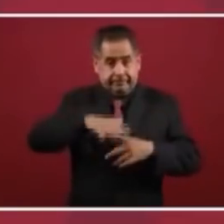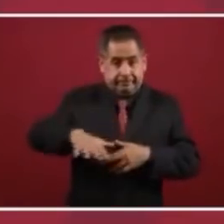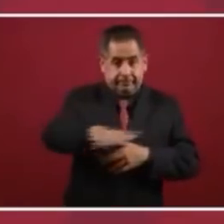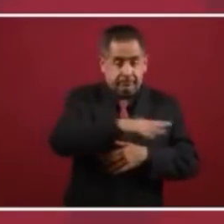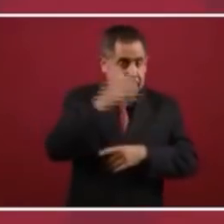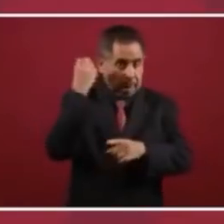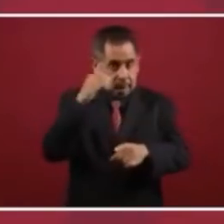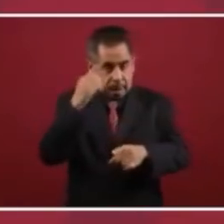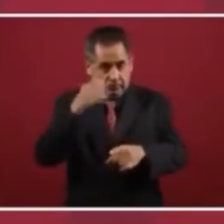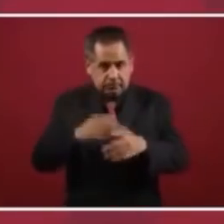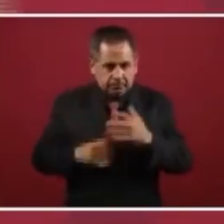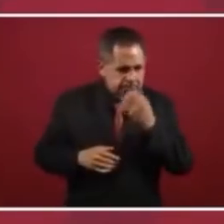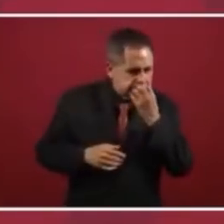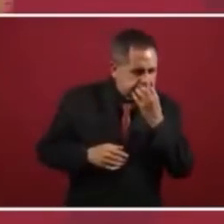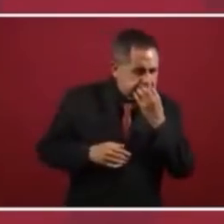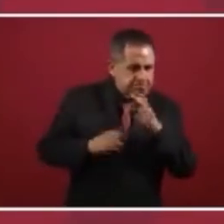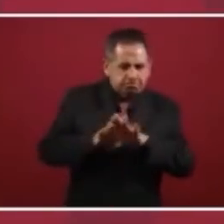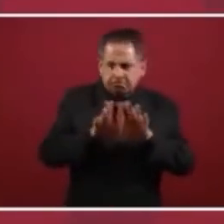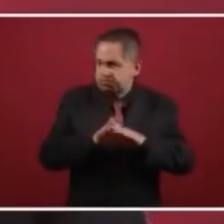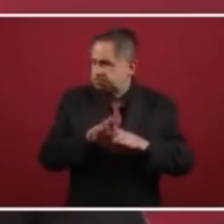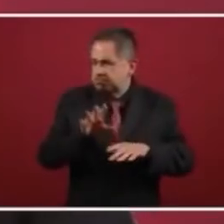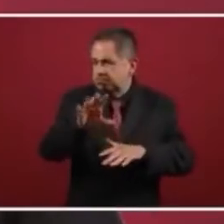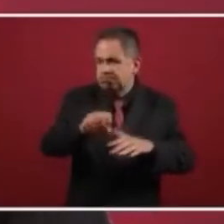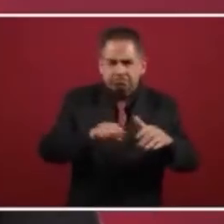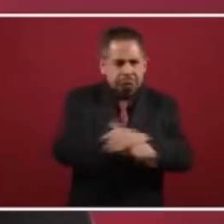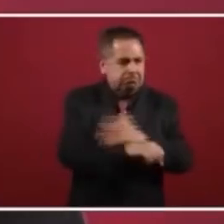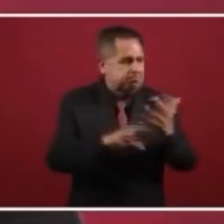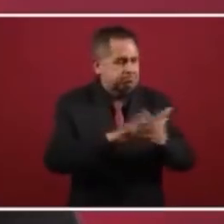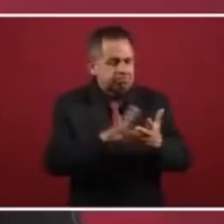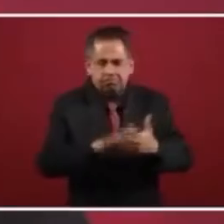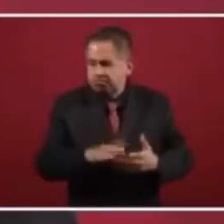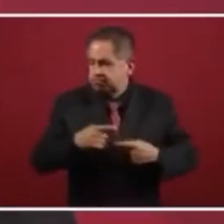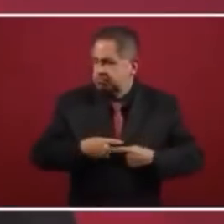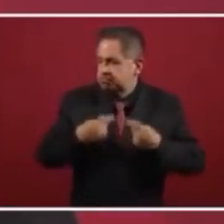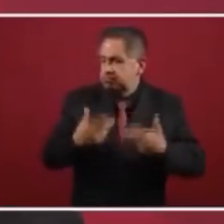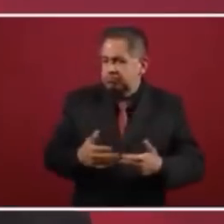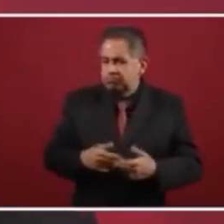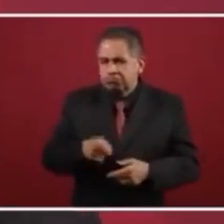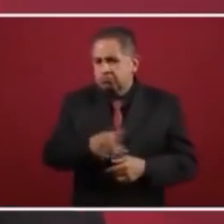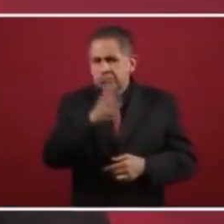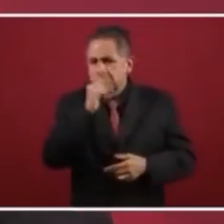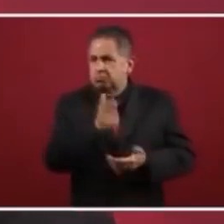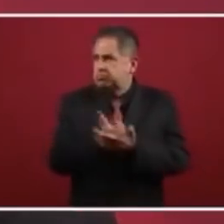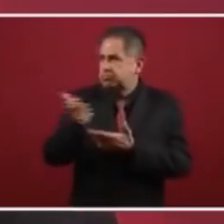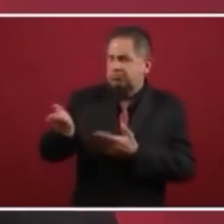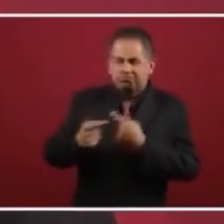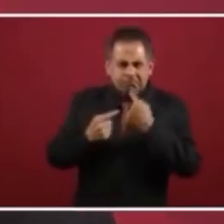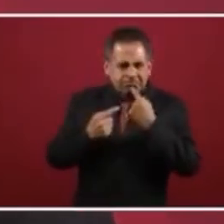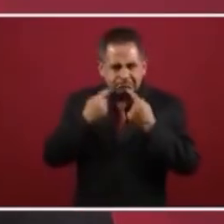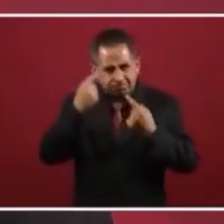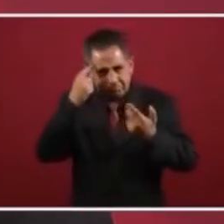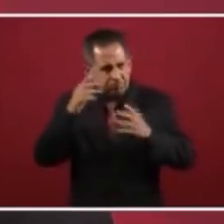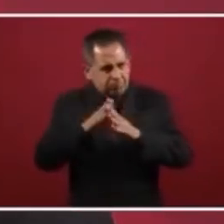para poderlos mantener en la cárcel sin derecho a fianza,